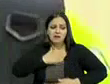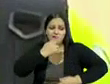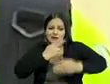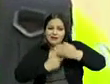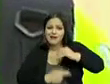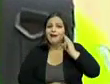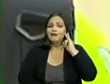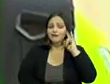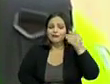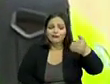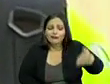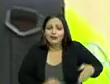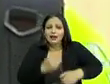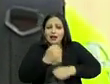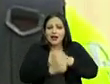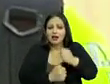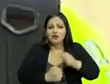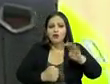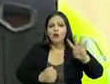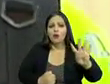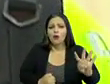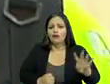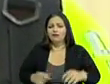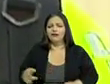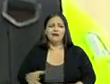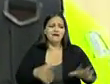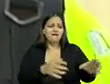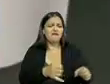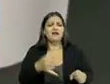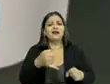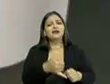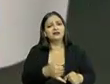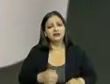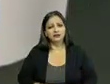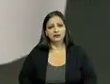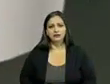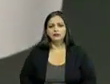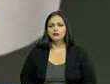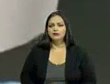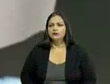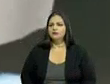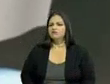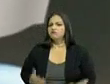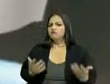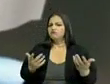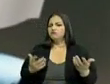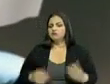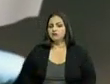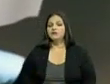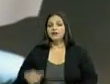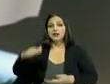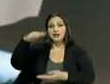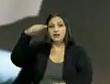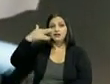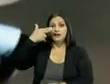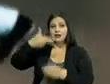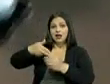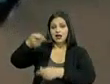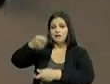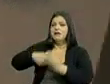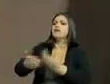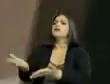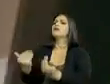momento que ella fue a ver un playo para ajustar la manguera, en ese momento había este señor aprovechado